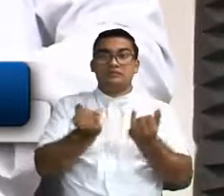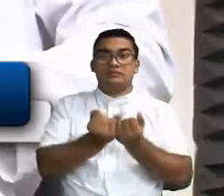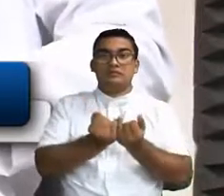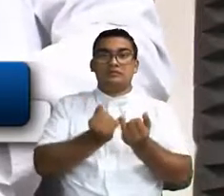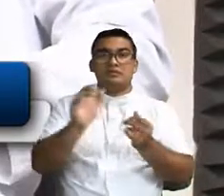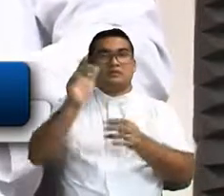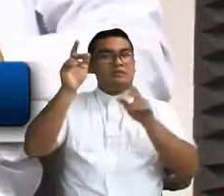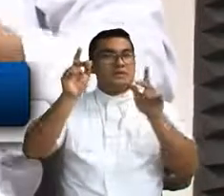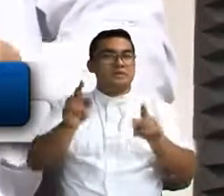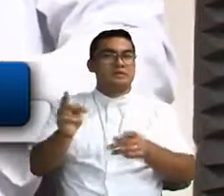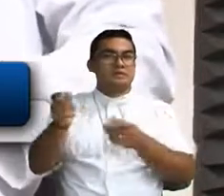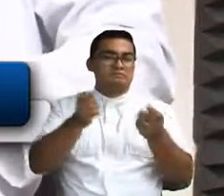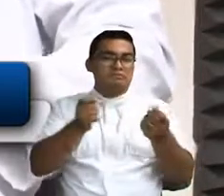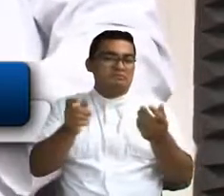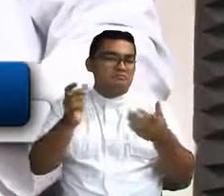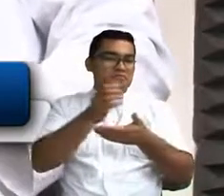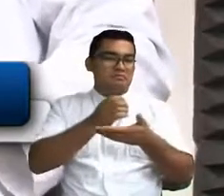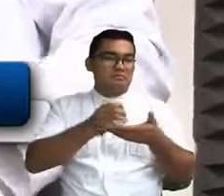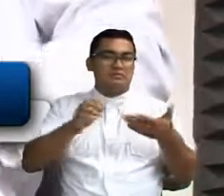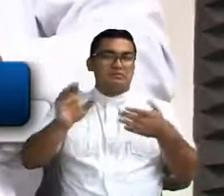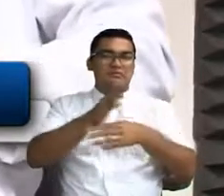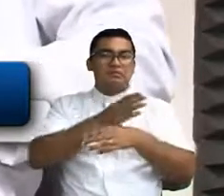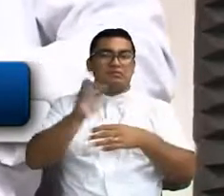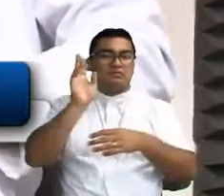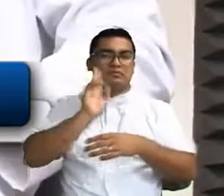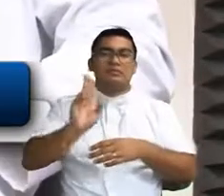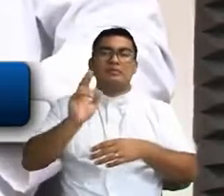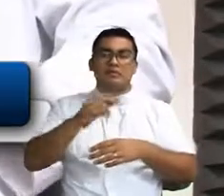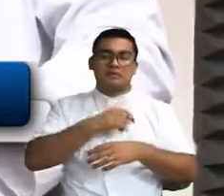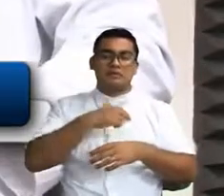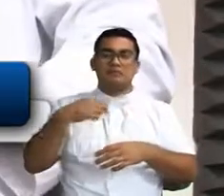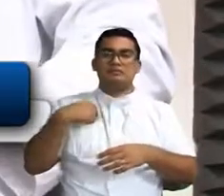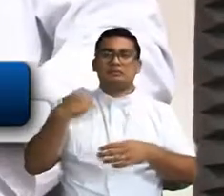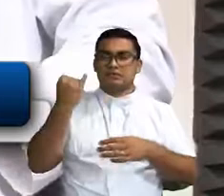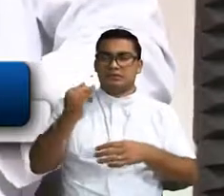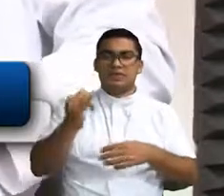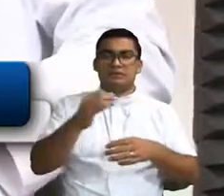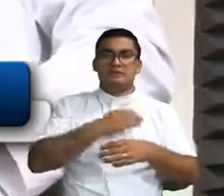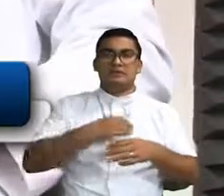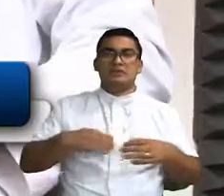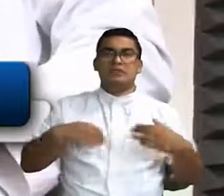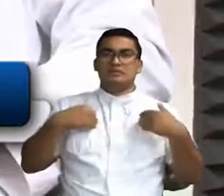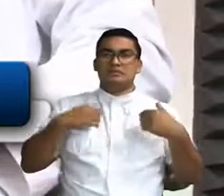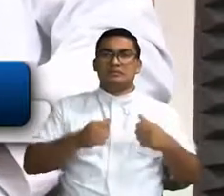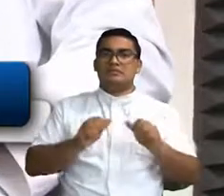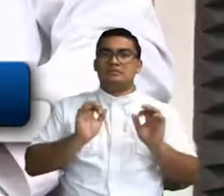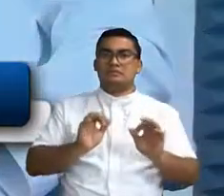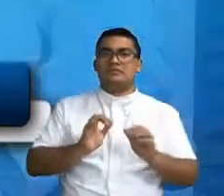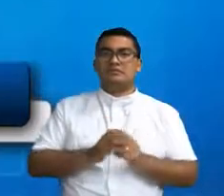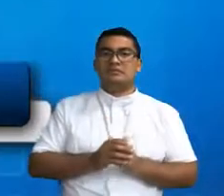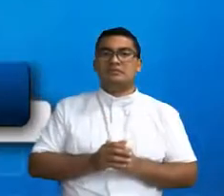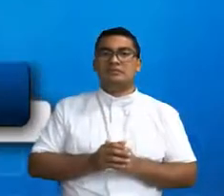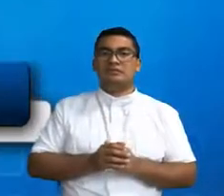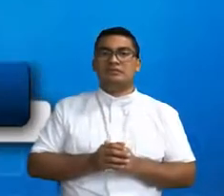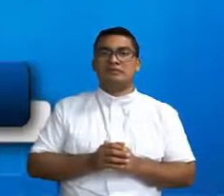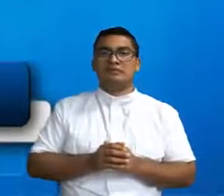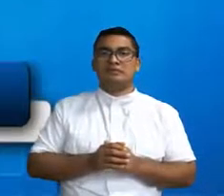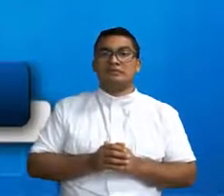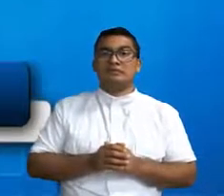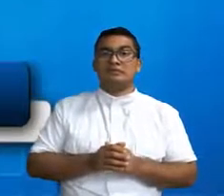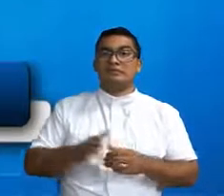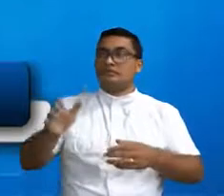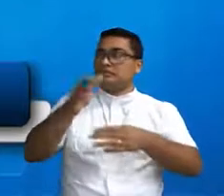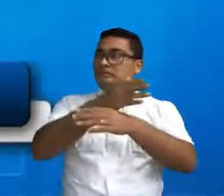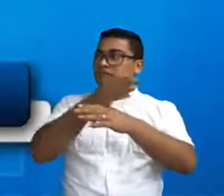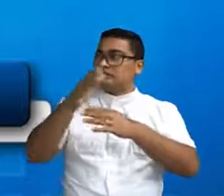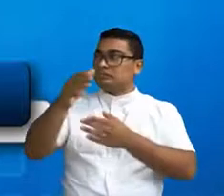manejan en sí, en colegio o universidad. Nosotros sí, como Ministerio de Salud, lo abordamos. Además de en los centros de